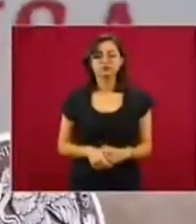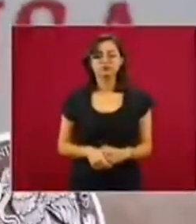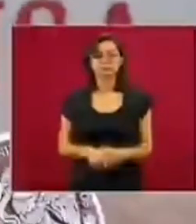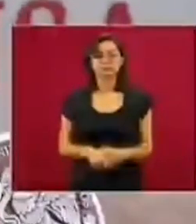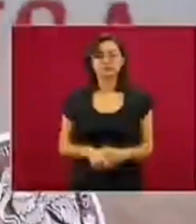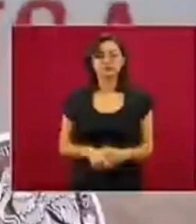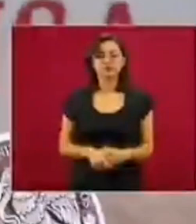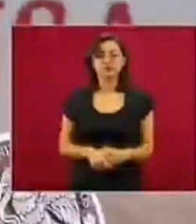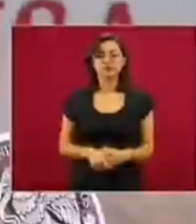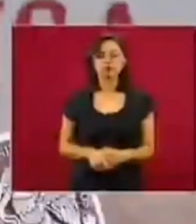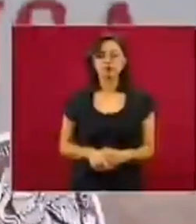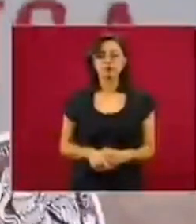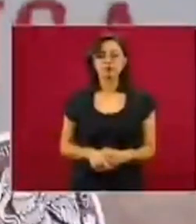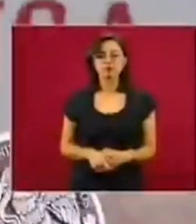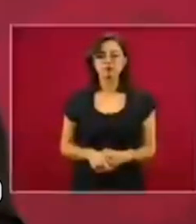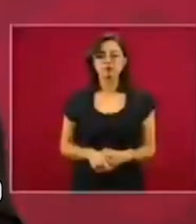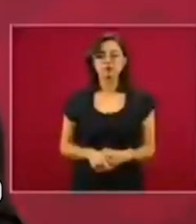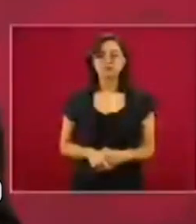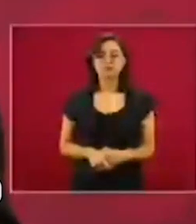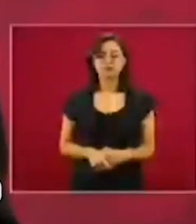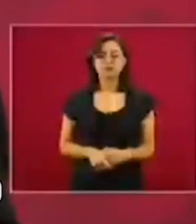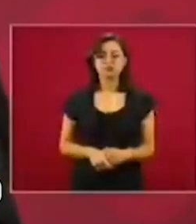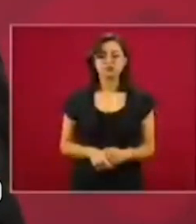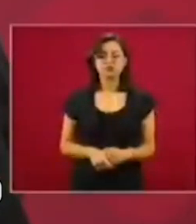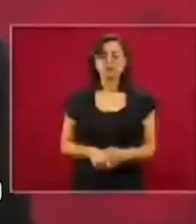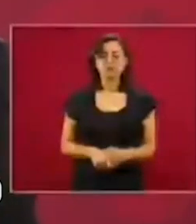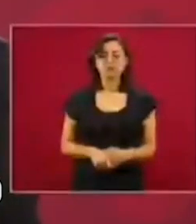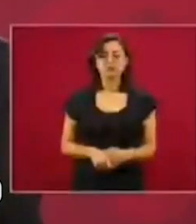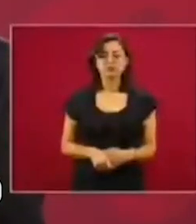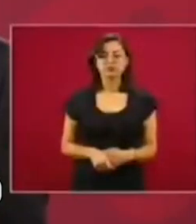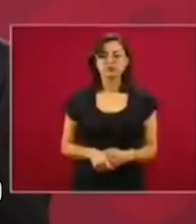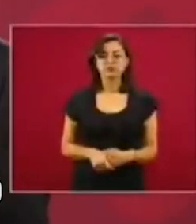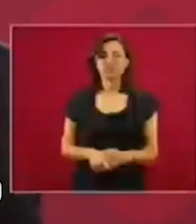Y ahora la Comisión Federal de Electricidad